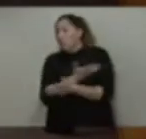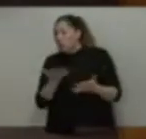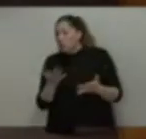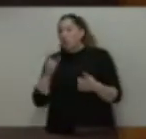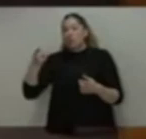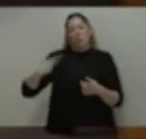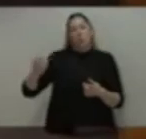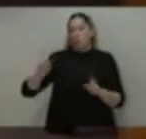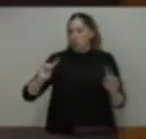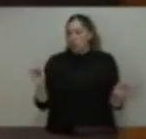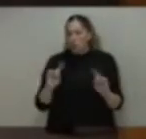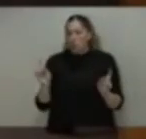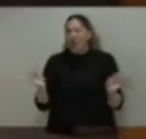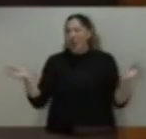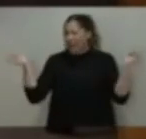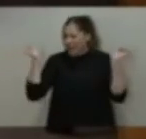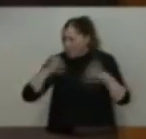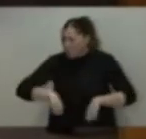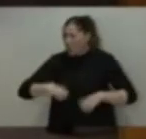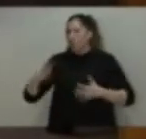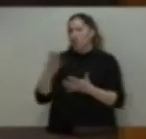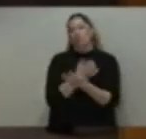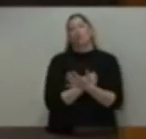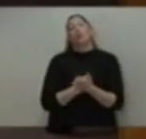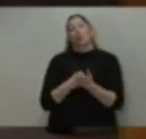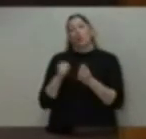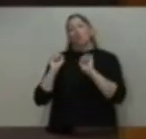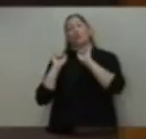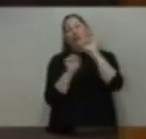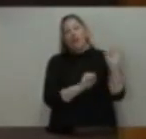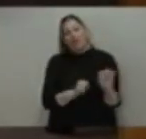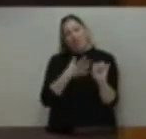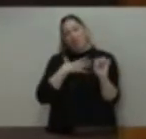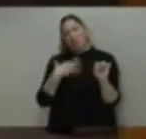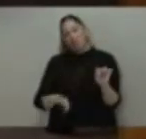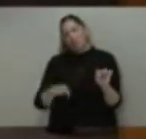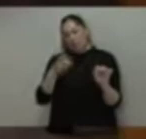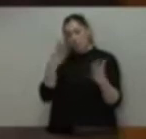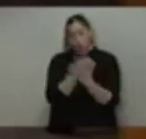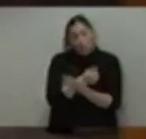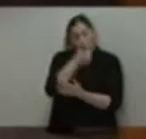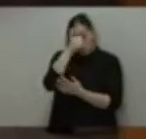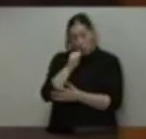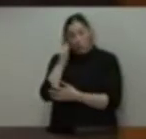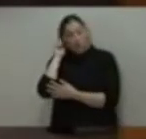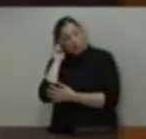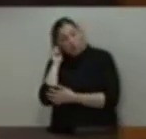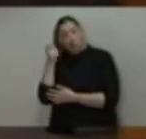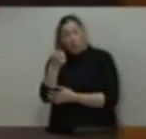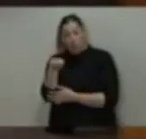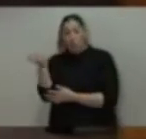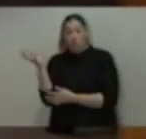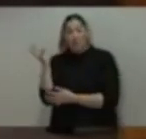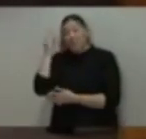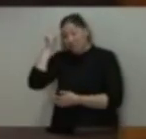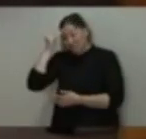yo, sino un gran acuerdo que estén dispuestos a defender todos y todas, empezando por aquellos que ustedes consideró que eran unos